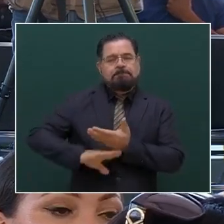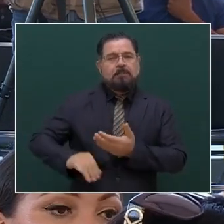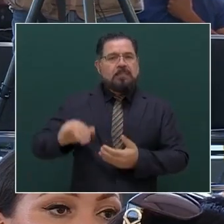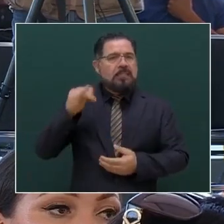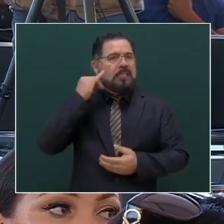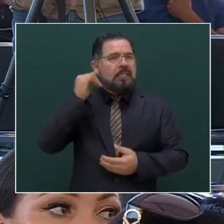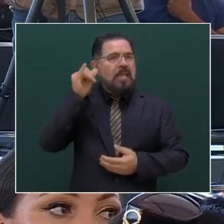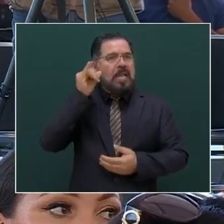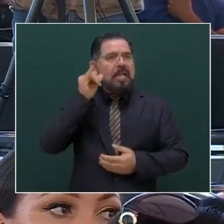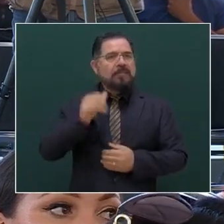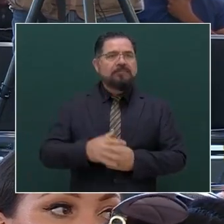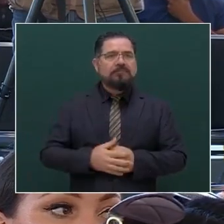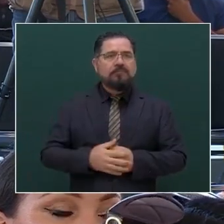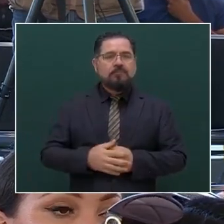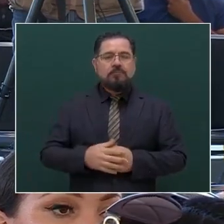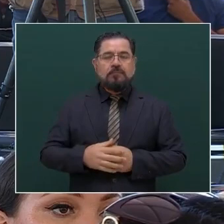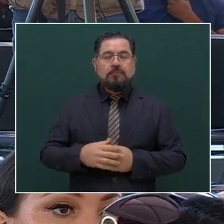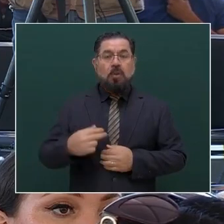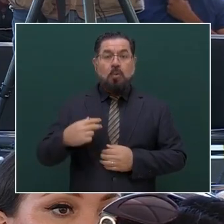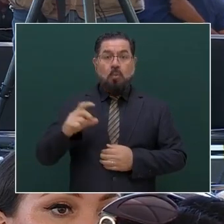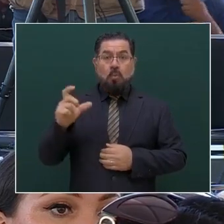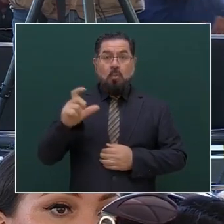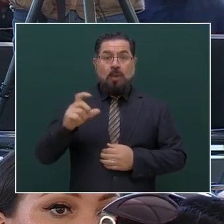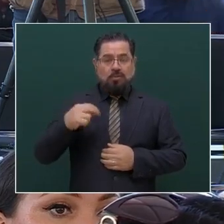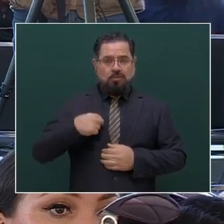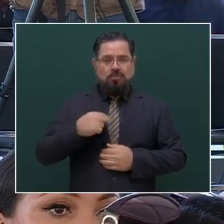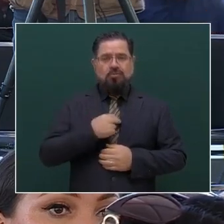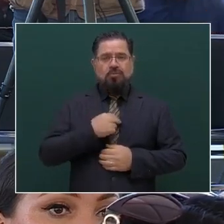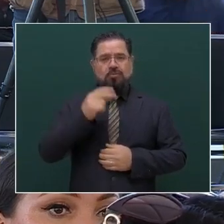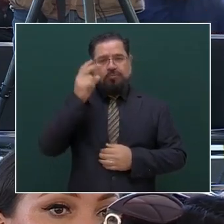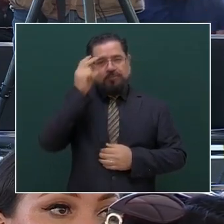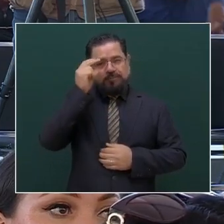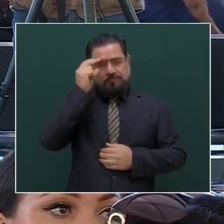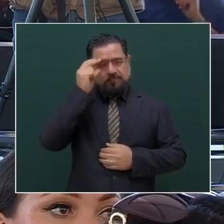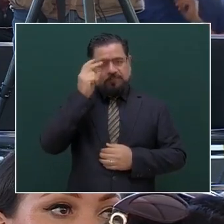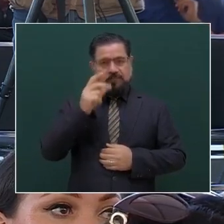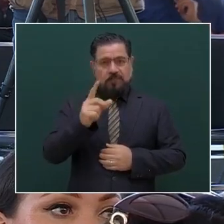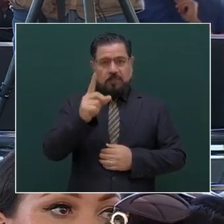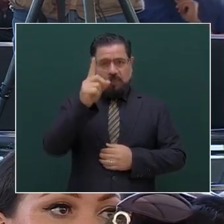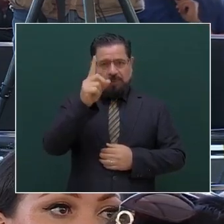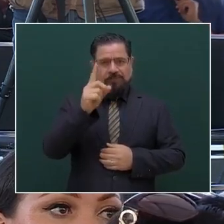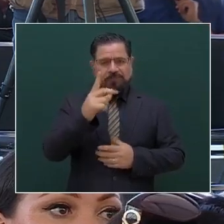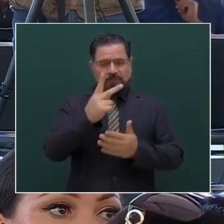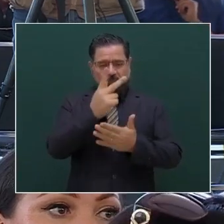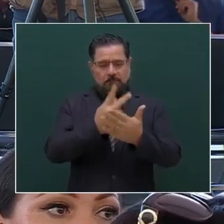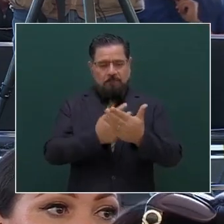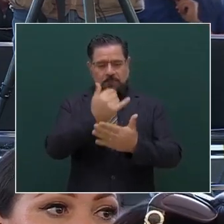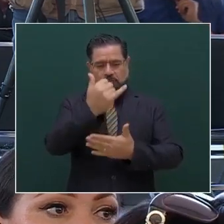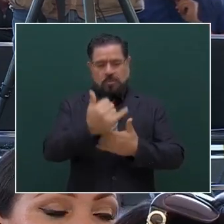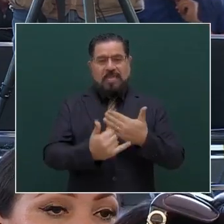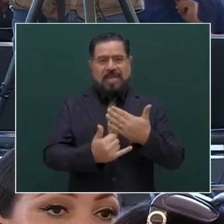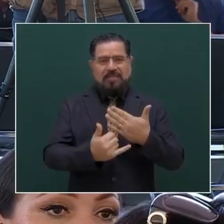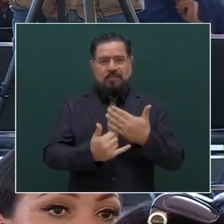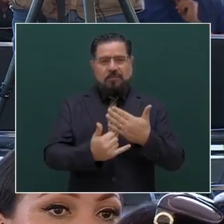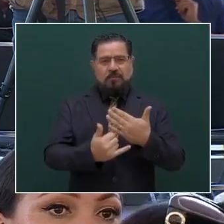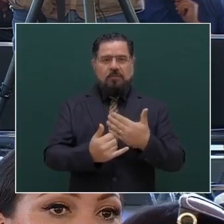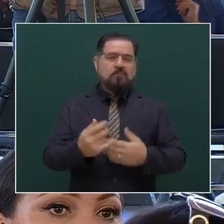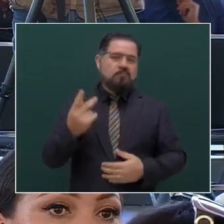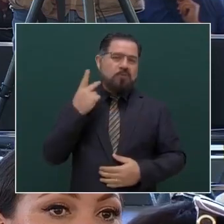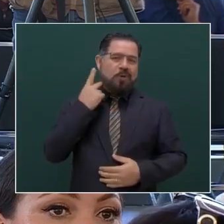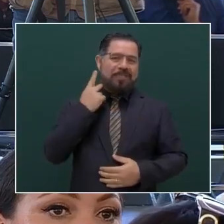cuando nosotros decidimos oponernos a un proyecto neoliberal